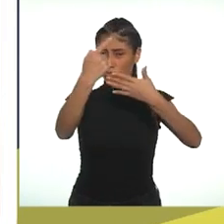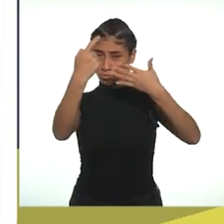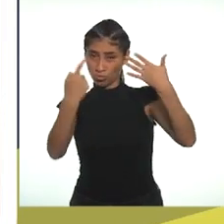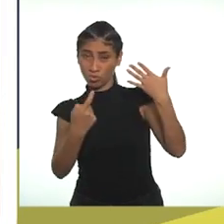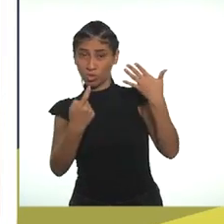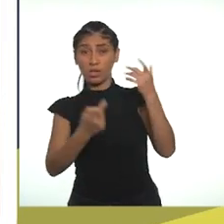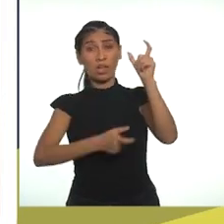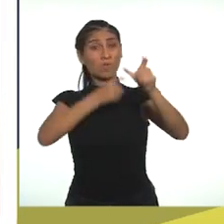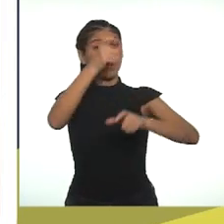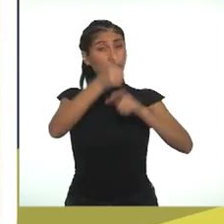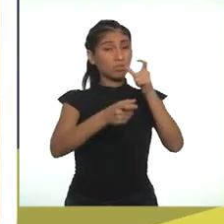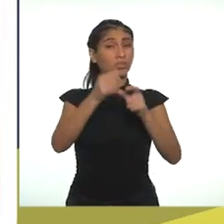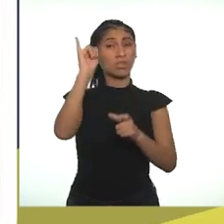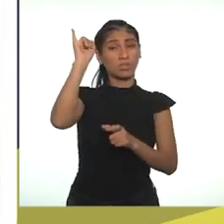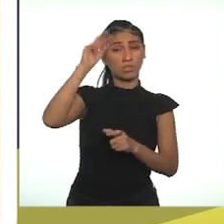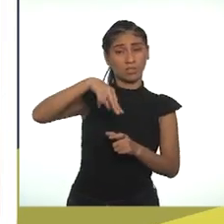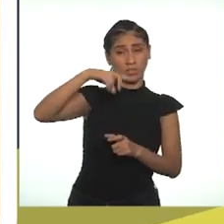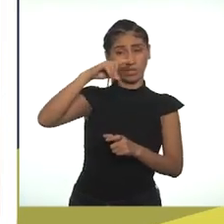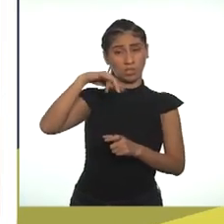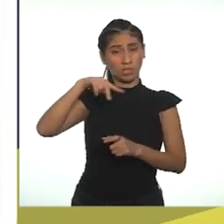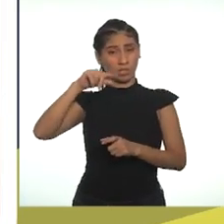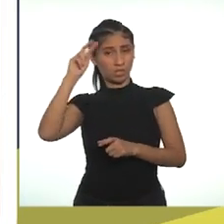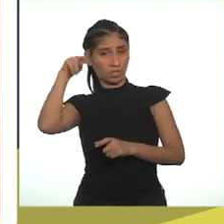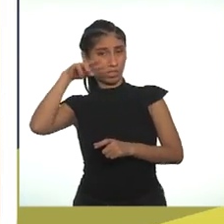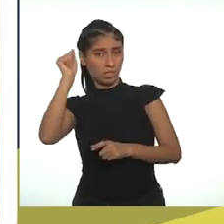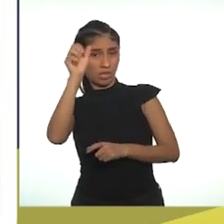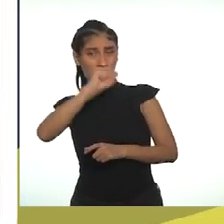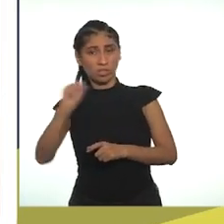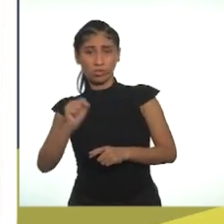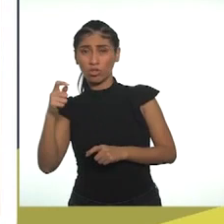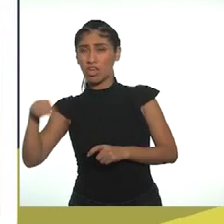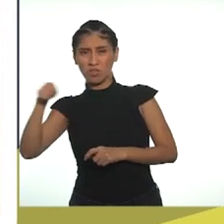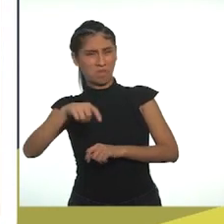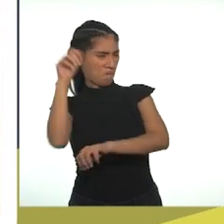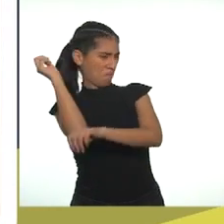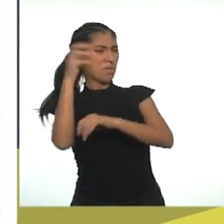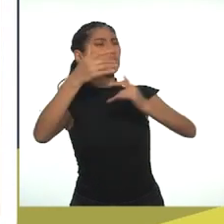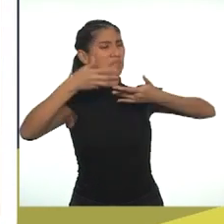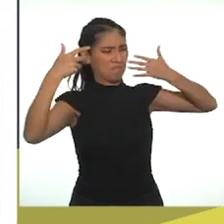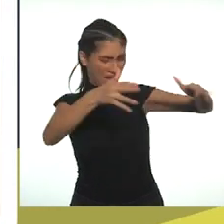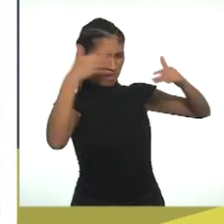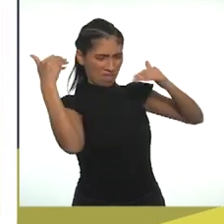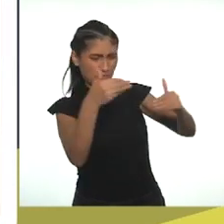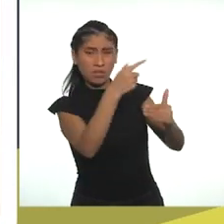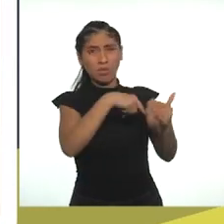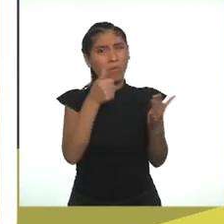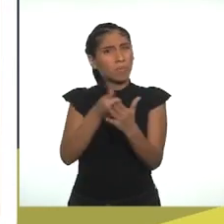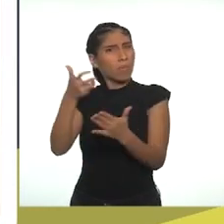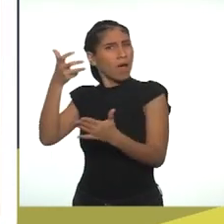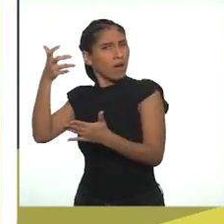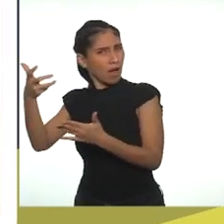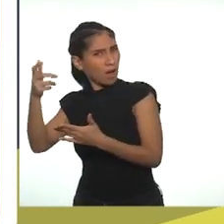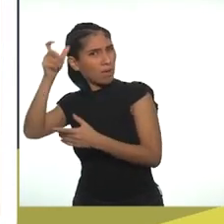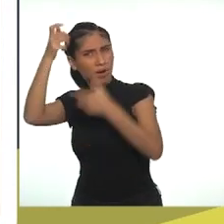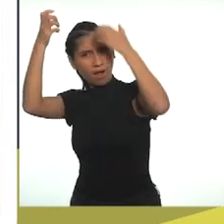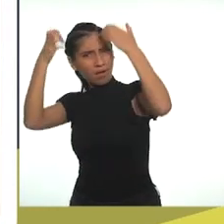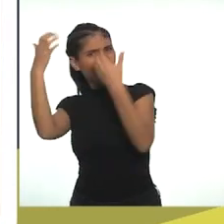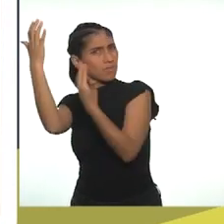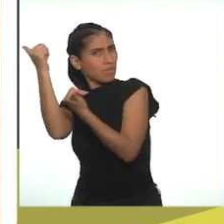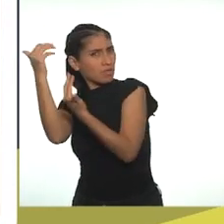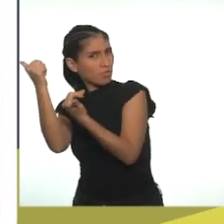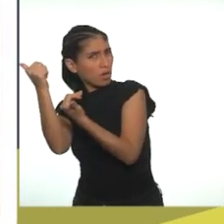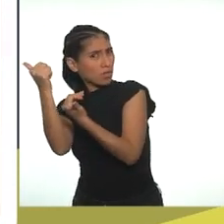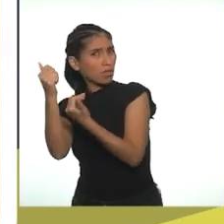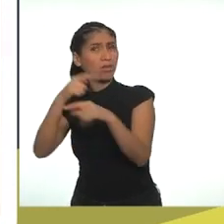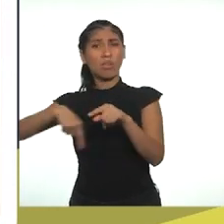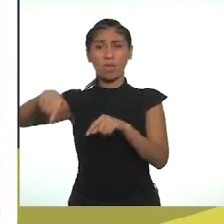los pobladores indígenas del Perú eran tratados como inferiores y pagaban tributo al rey de España. La población traída desde África